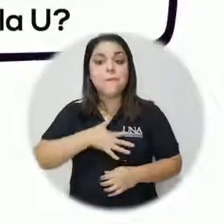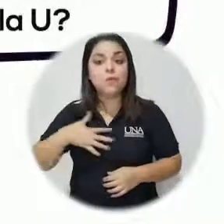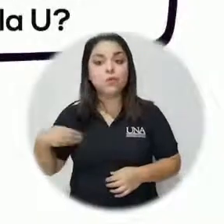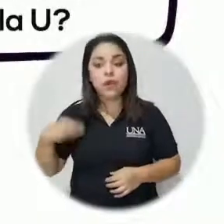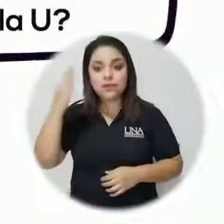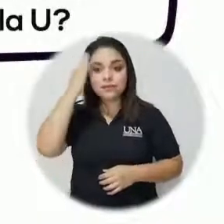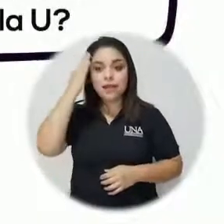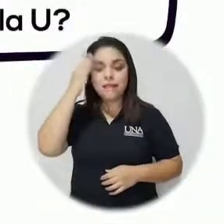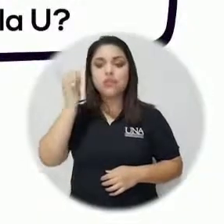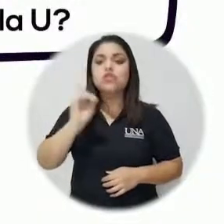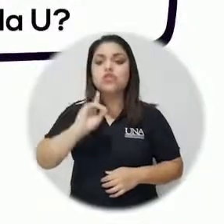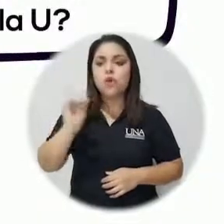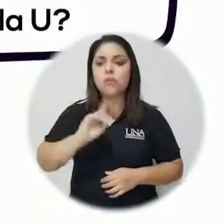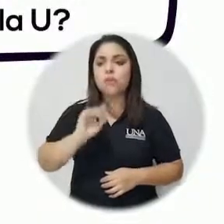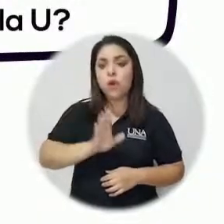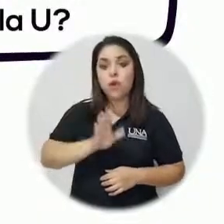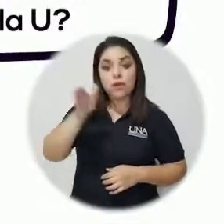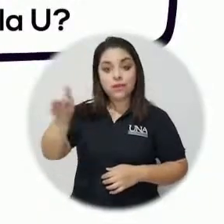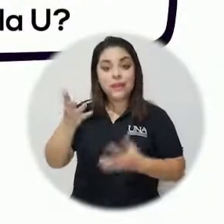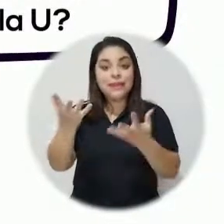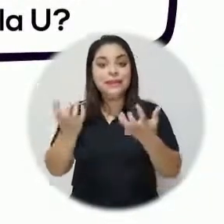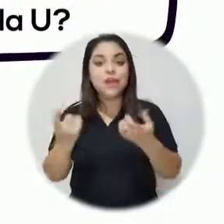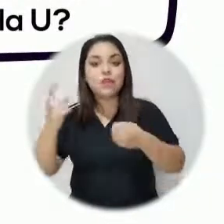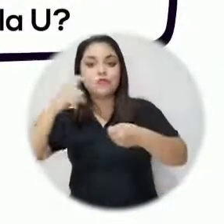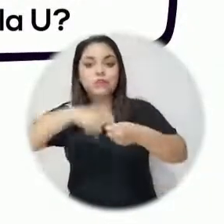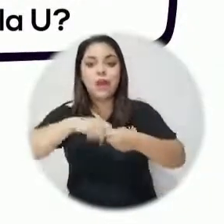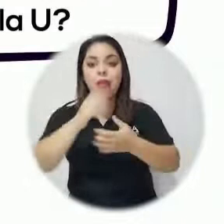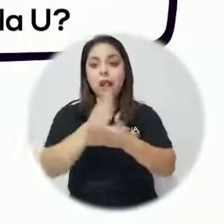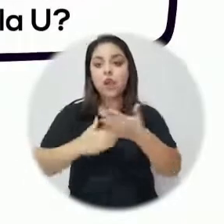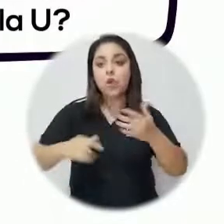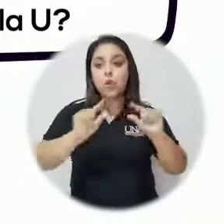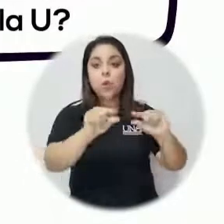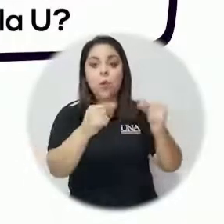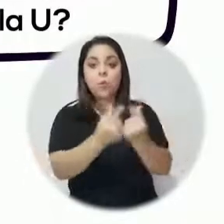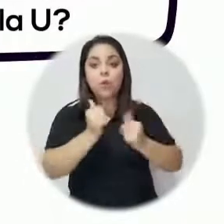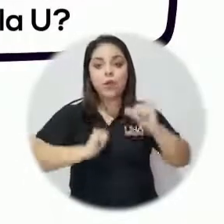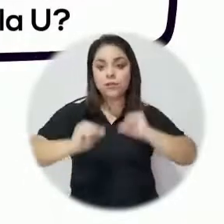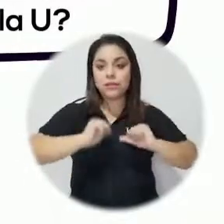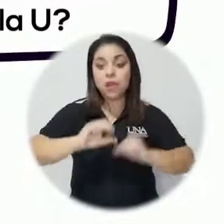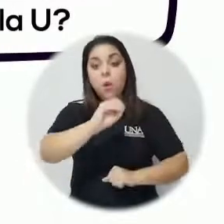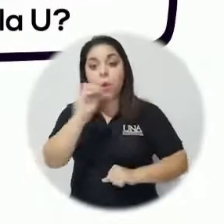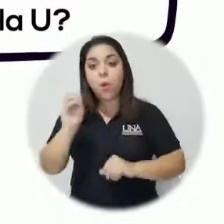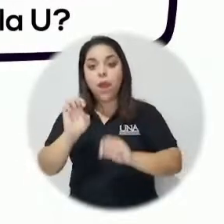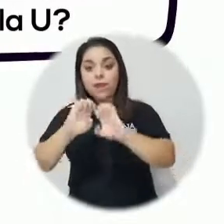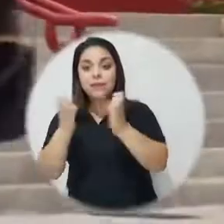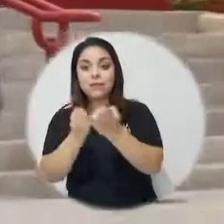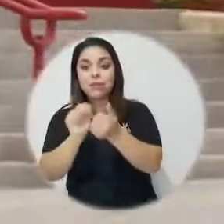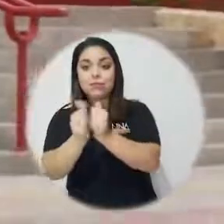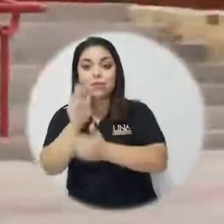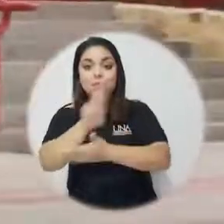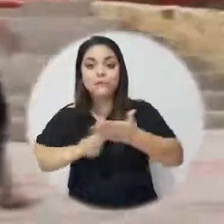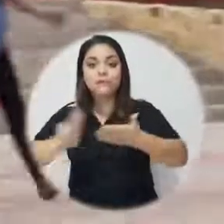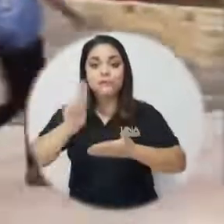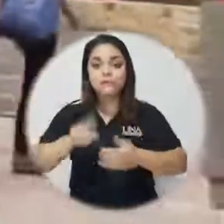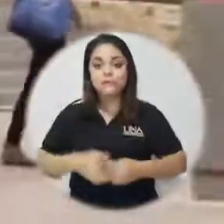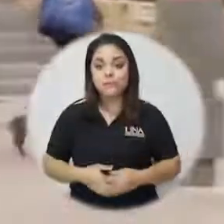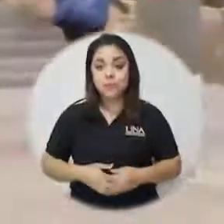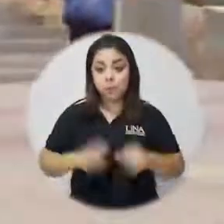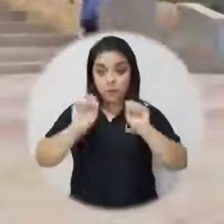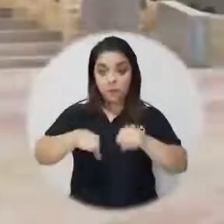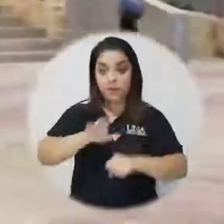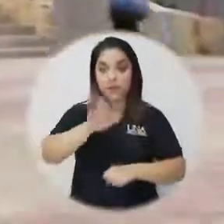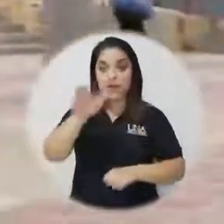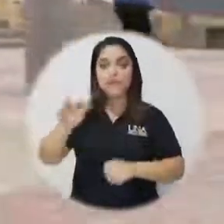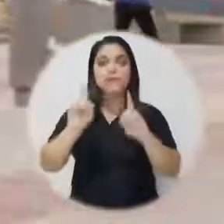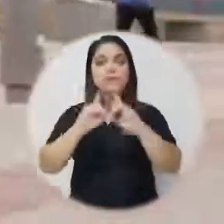Me gustaría saber dónde puedo acudir si deseo formar parte de algún grupo artístico o equipo deportivo en la U. Podés ir al Departamento de